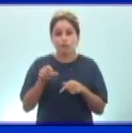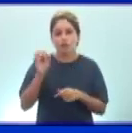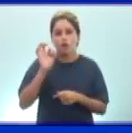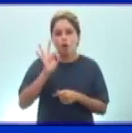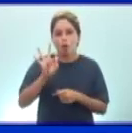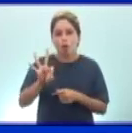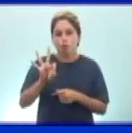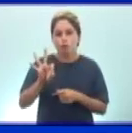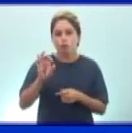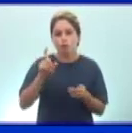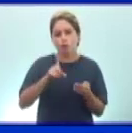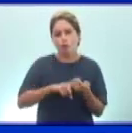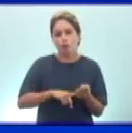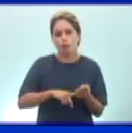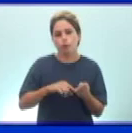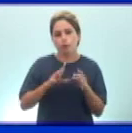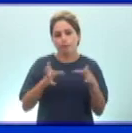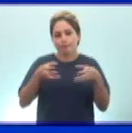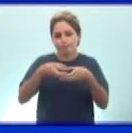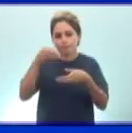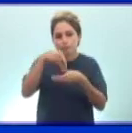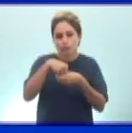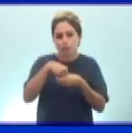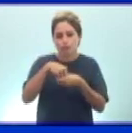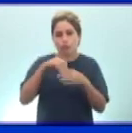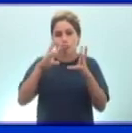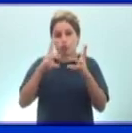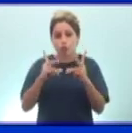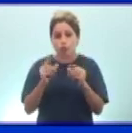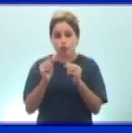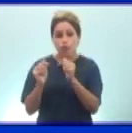su estructura y su número atómico es 8.